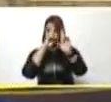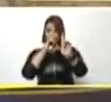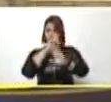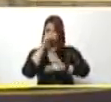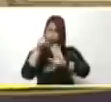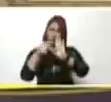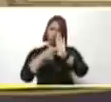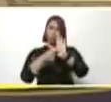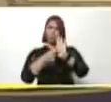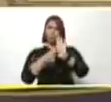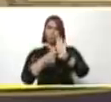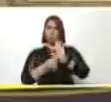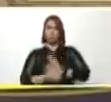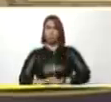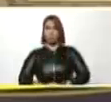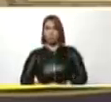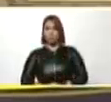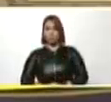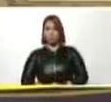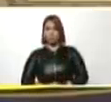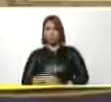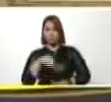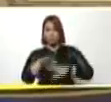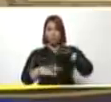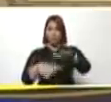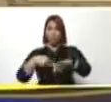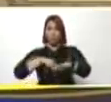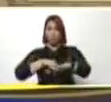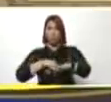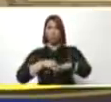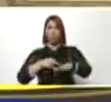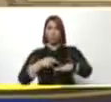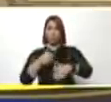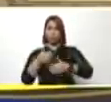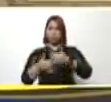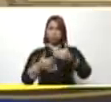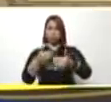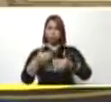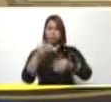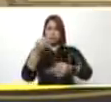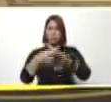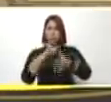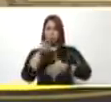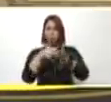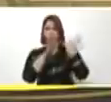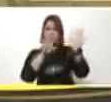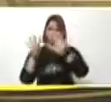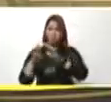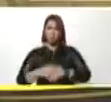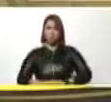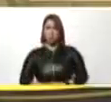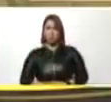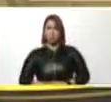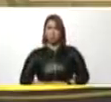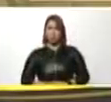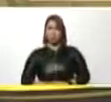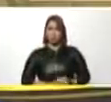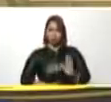absoluto. Los pasos que dimos por allá en septiembre de 2019 han ido